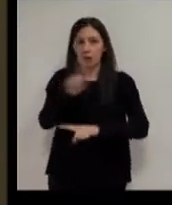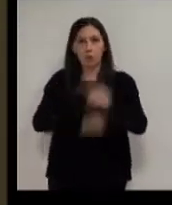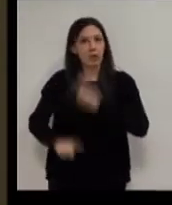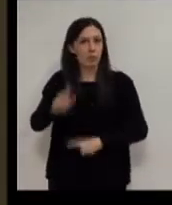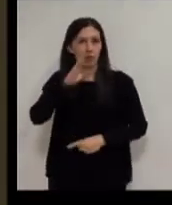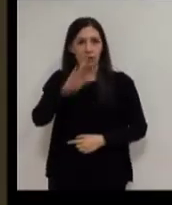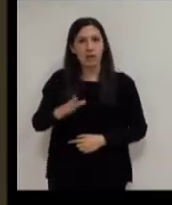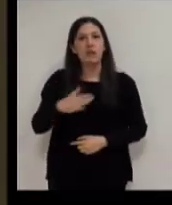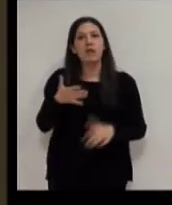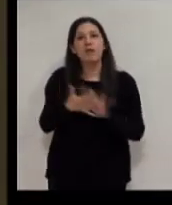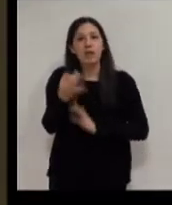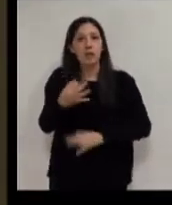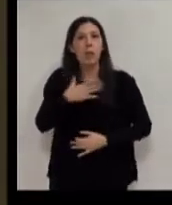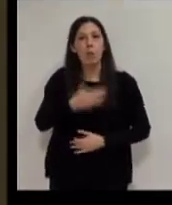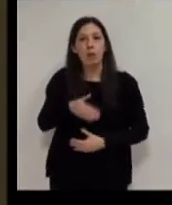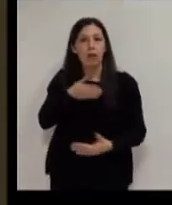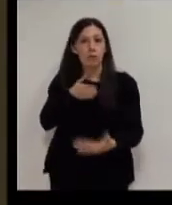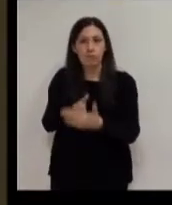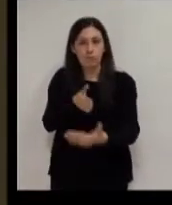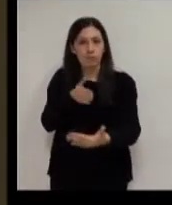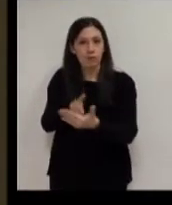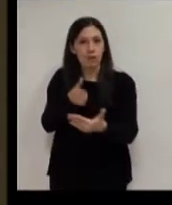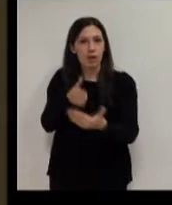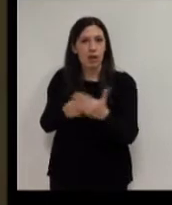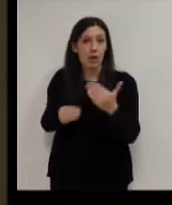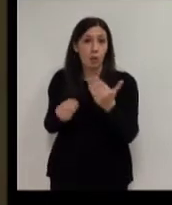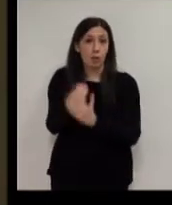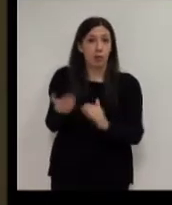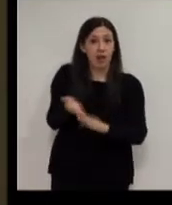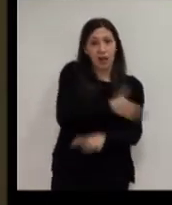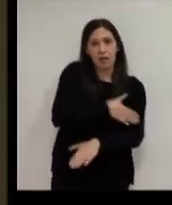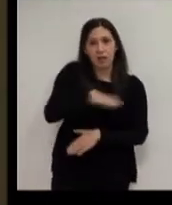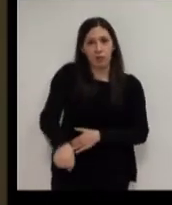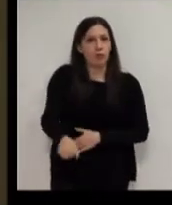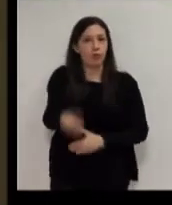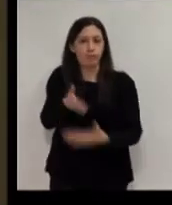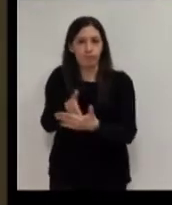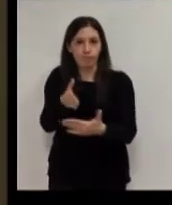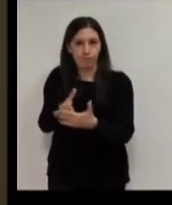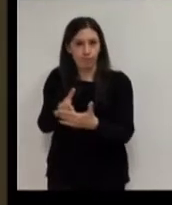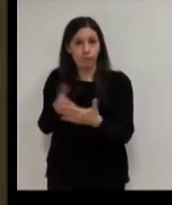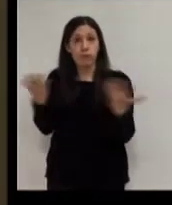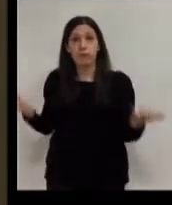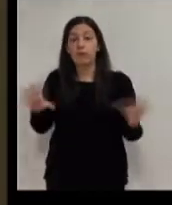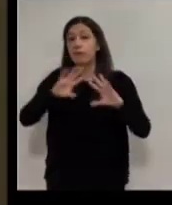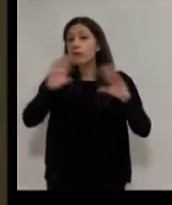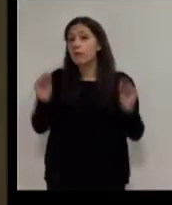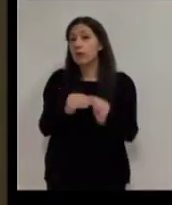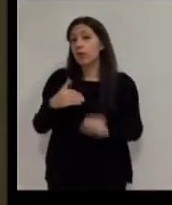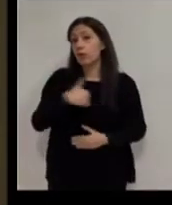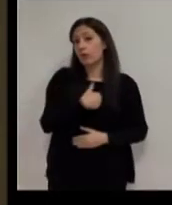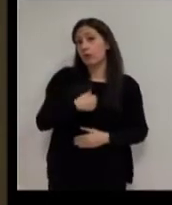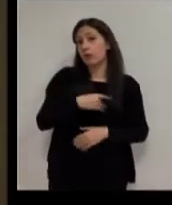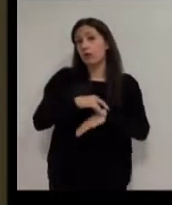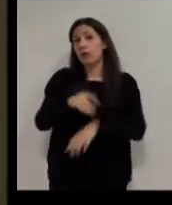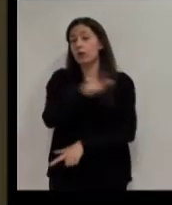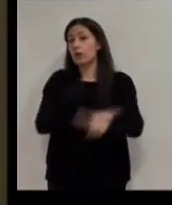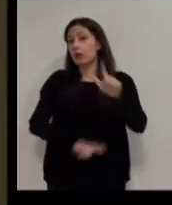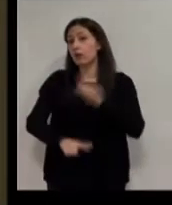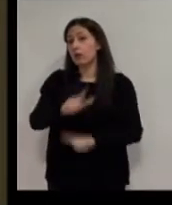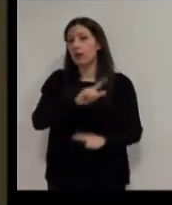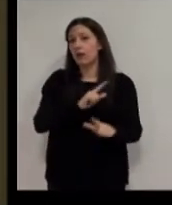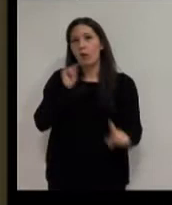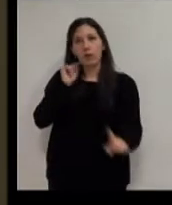directamente puede suponer el que no pueda acceder al producto que ha comprado. Por tanto, el papel de una agencia de viajes a la hora